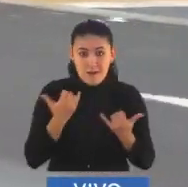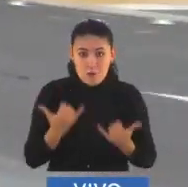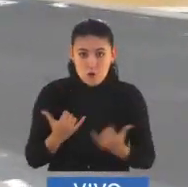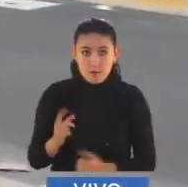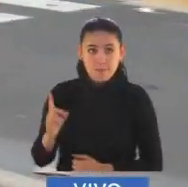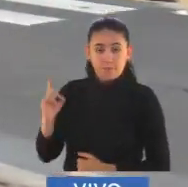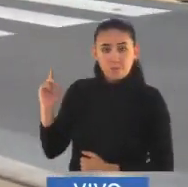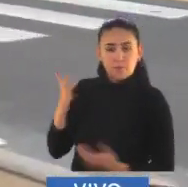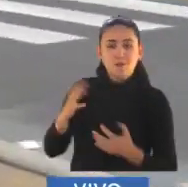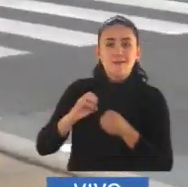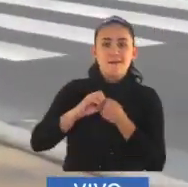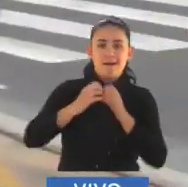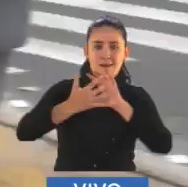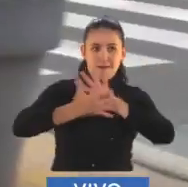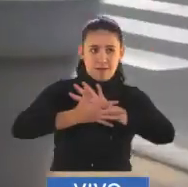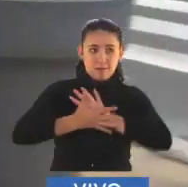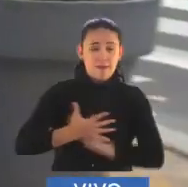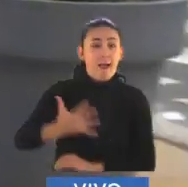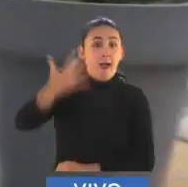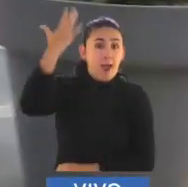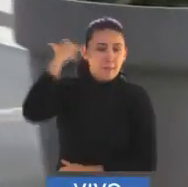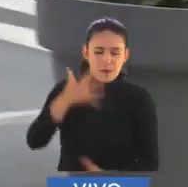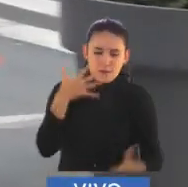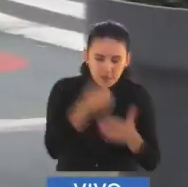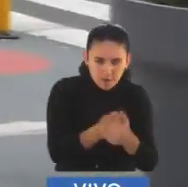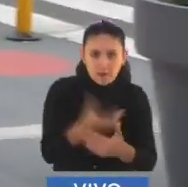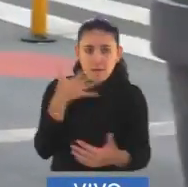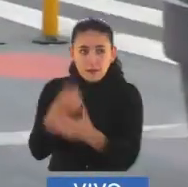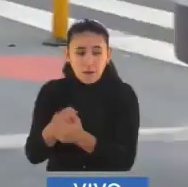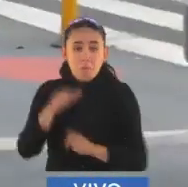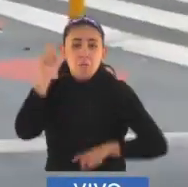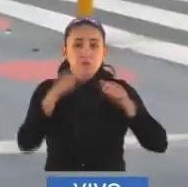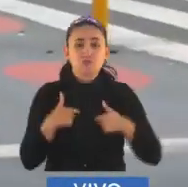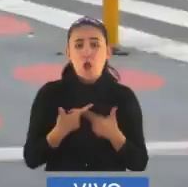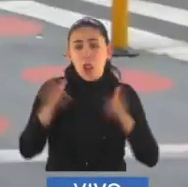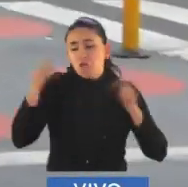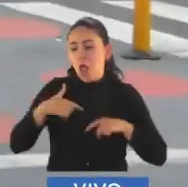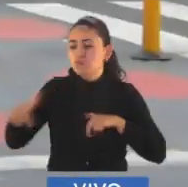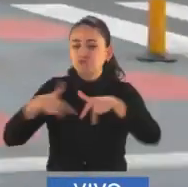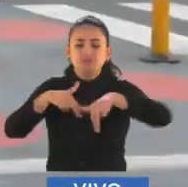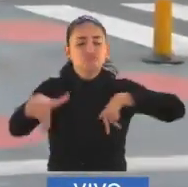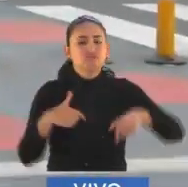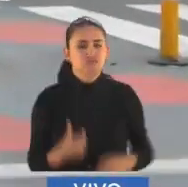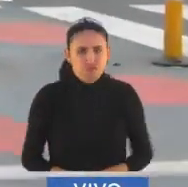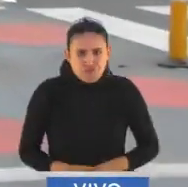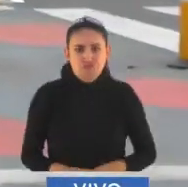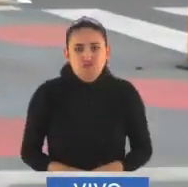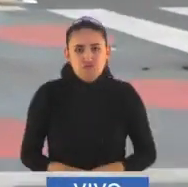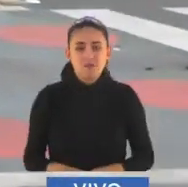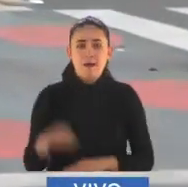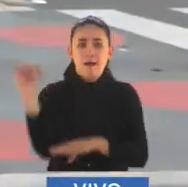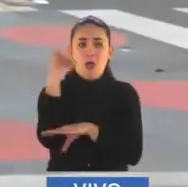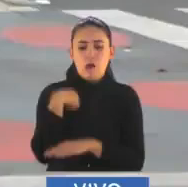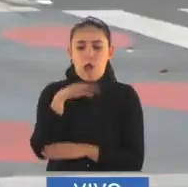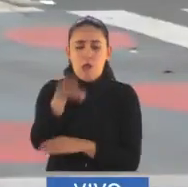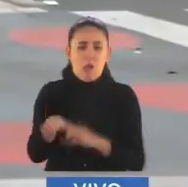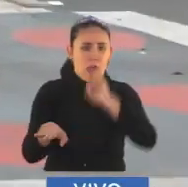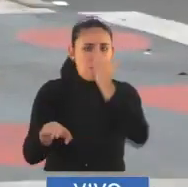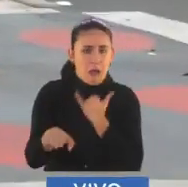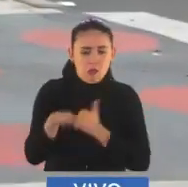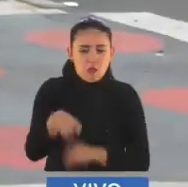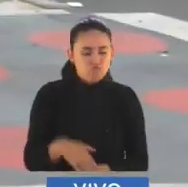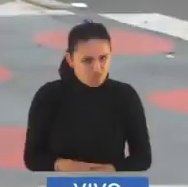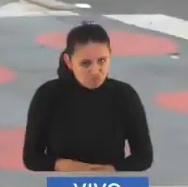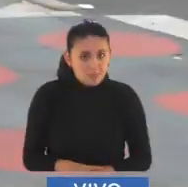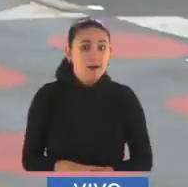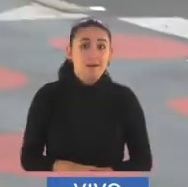en el de Galerías, comúnmente había accidentalidad, los peatones pasaban por donde quisieran, también habían vehículos mal parqueados, y ahora lo que hizo